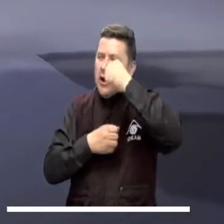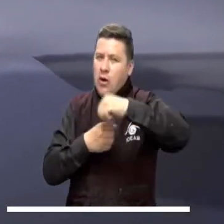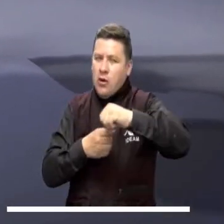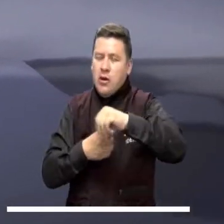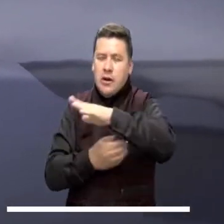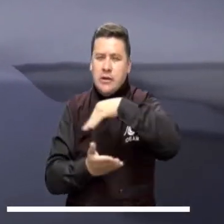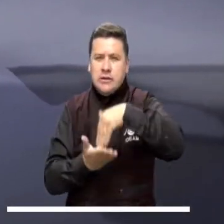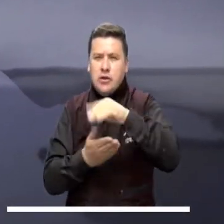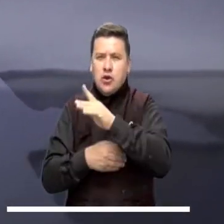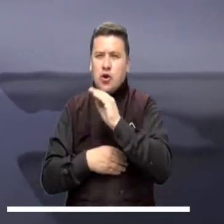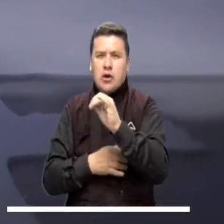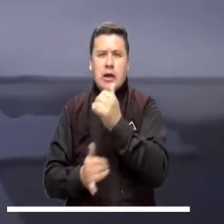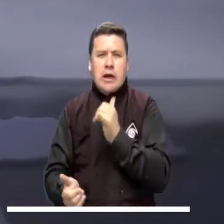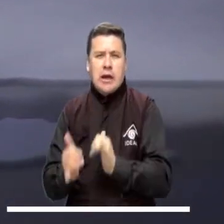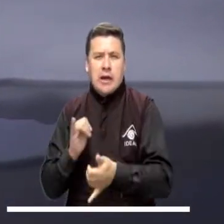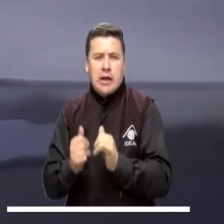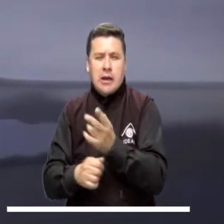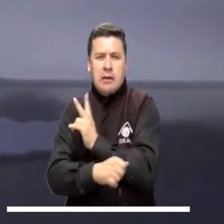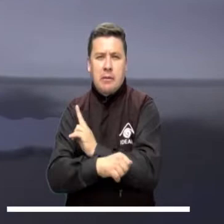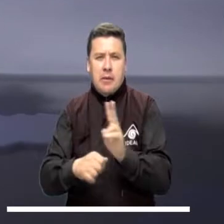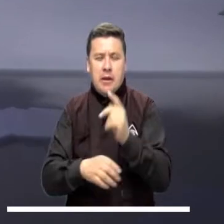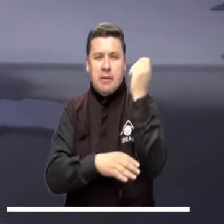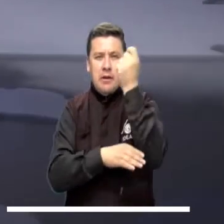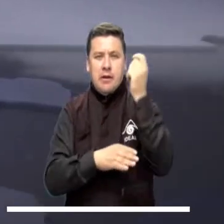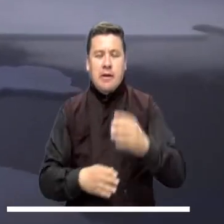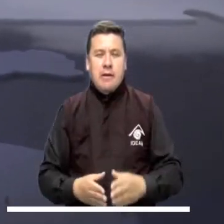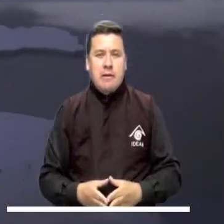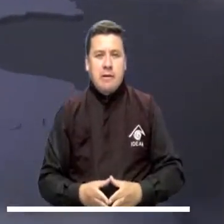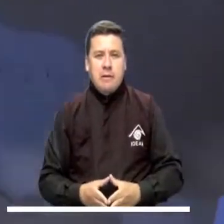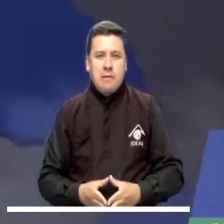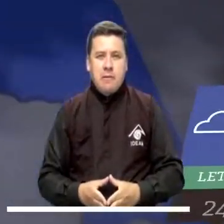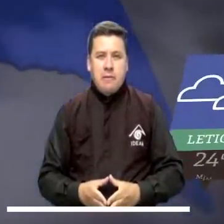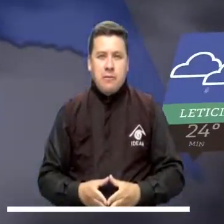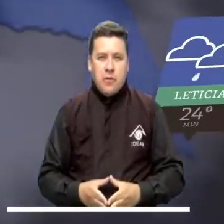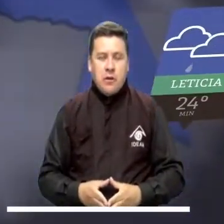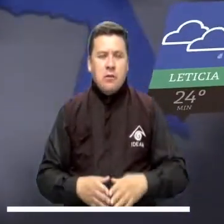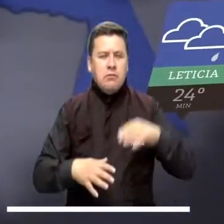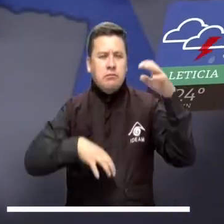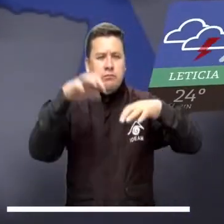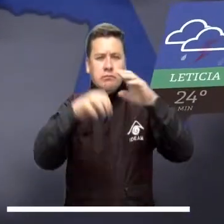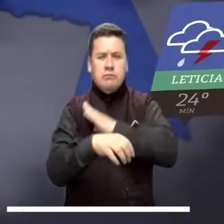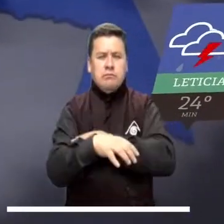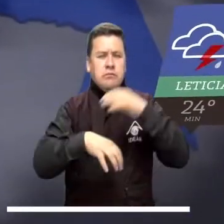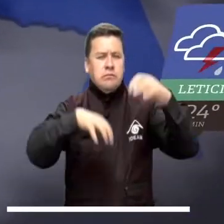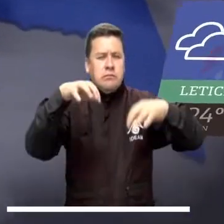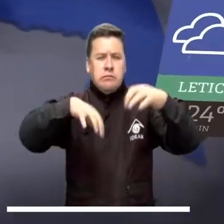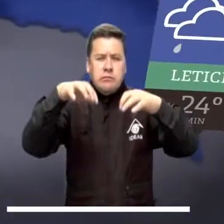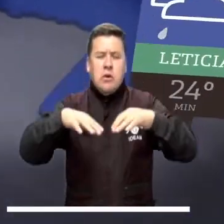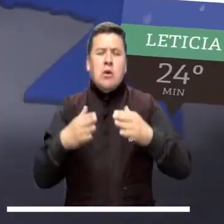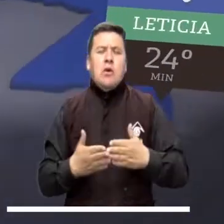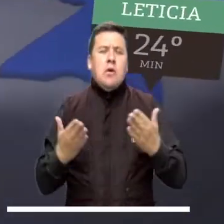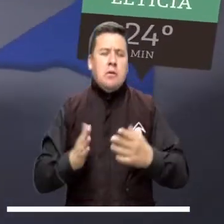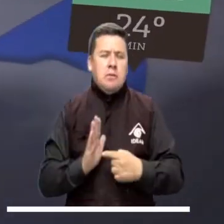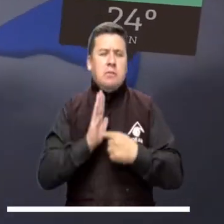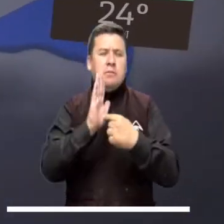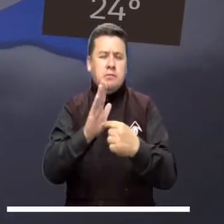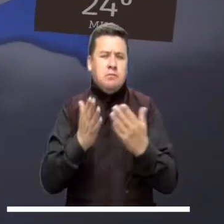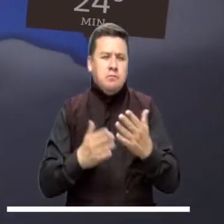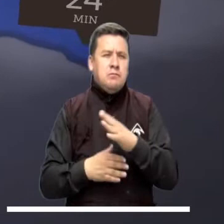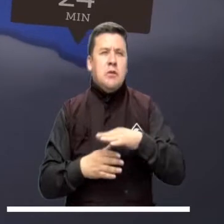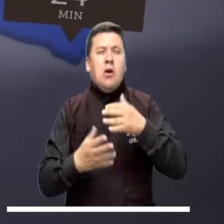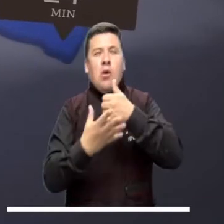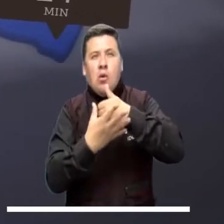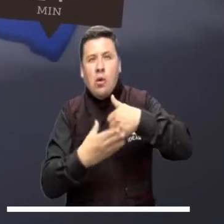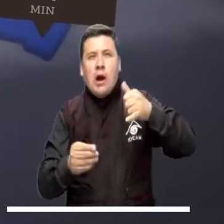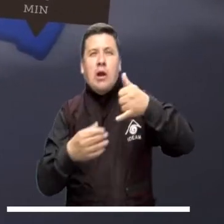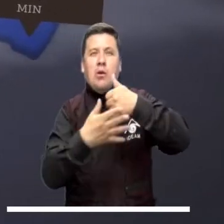occidente de Casanare, Vichada y Meta. Lluvias de variada intensidad podrían precipitarse sobre zonas de Guainía,